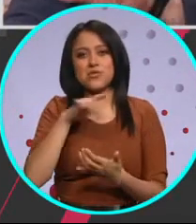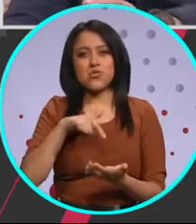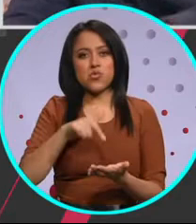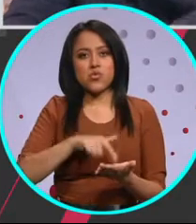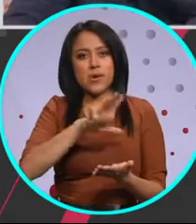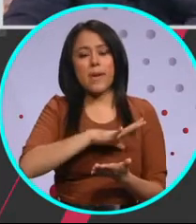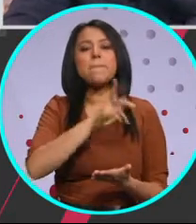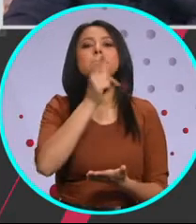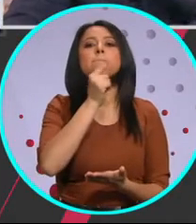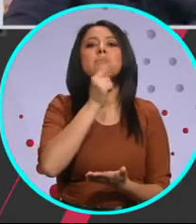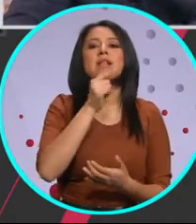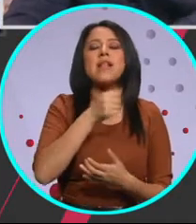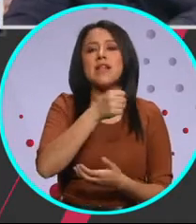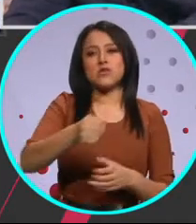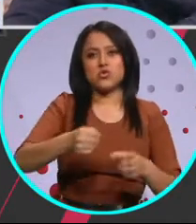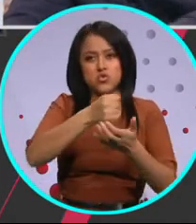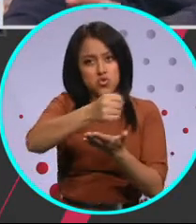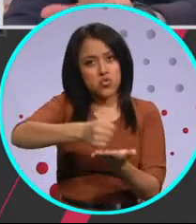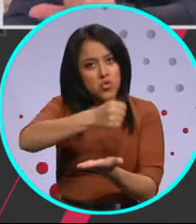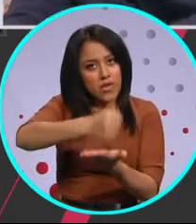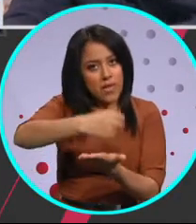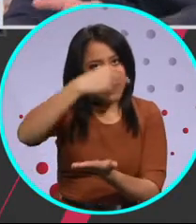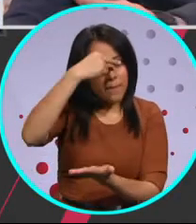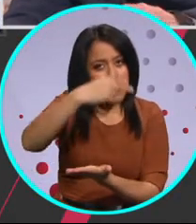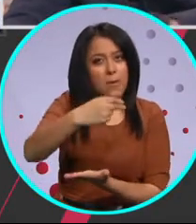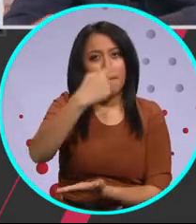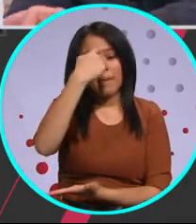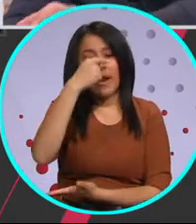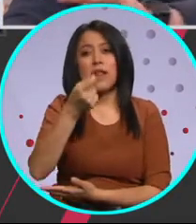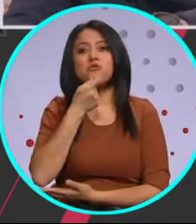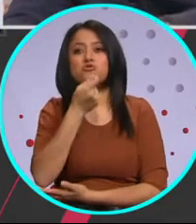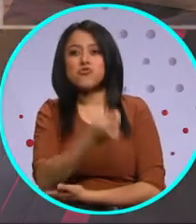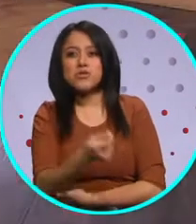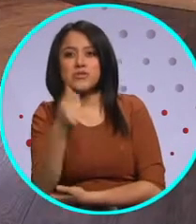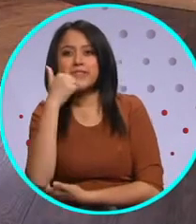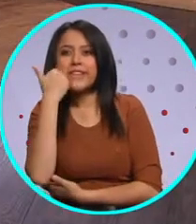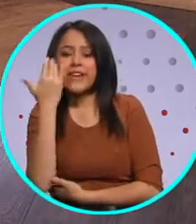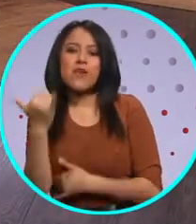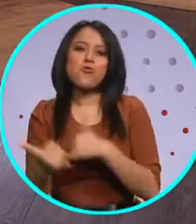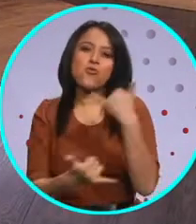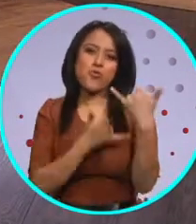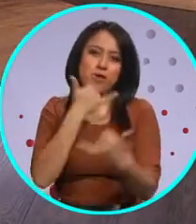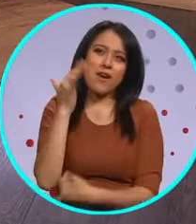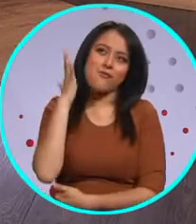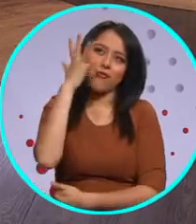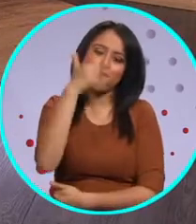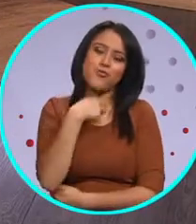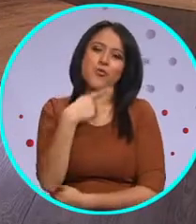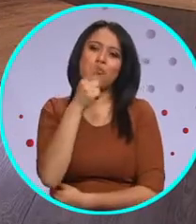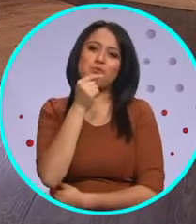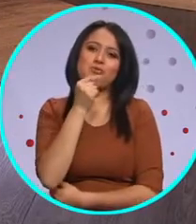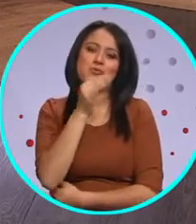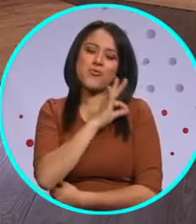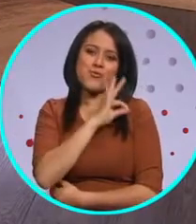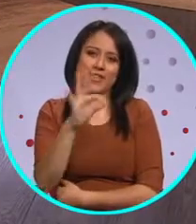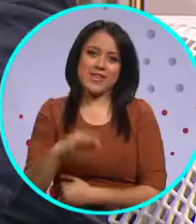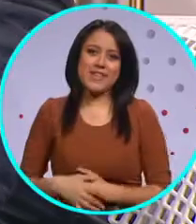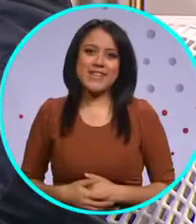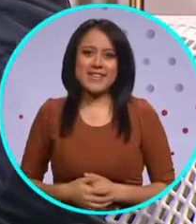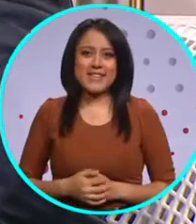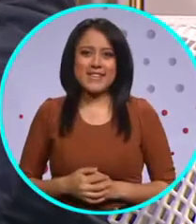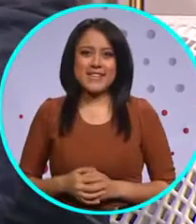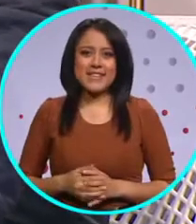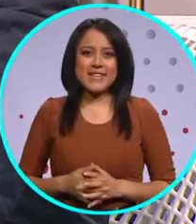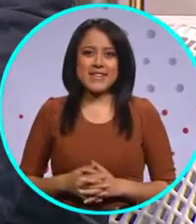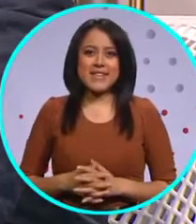está la policía de la ciudad de mexico como referente de los niños que lógicamente jugando quieren ser parte de una sociedad y quieren ser parte de la policía